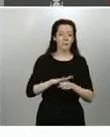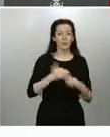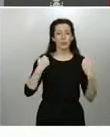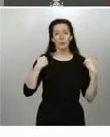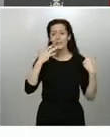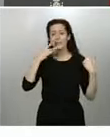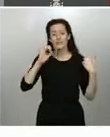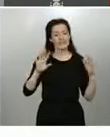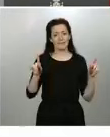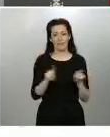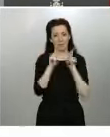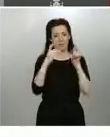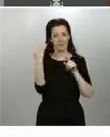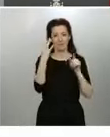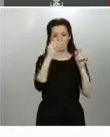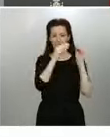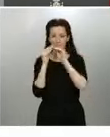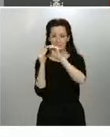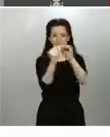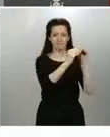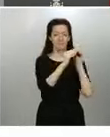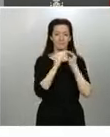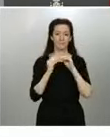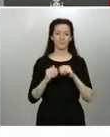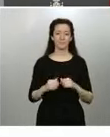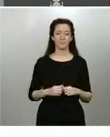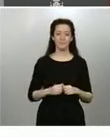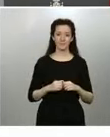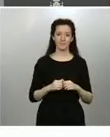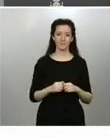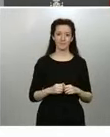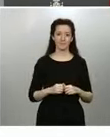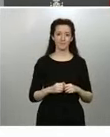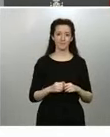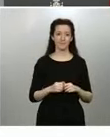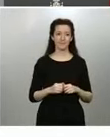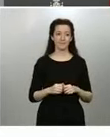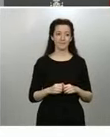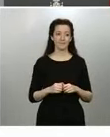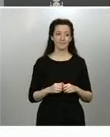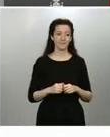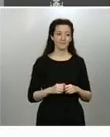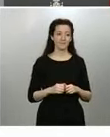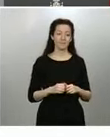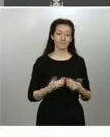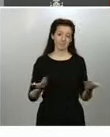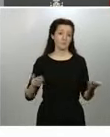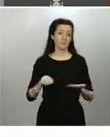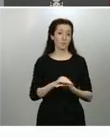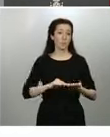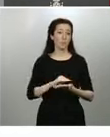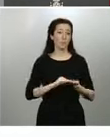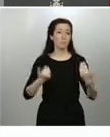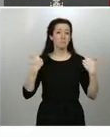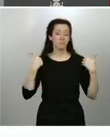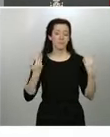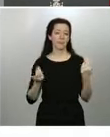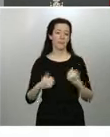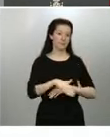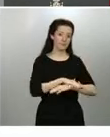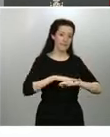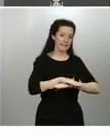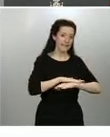así es como estamos enfocando la solución a través de diferentes grupos de trabajo entre ministerios comunidades autónomas ayuntamientos